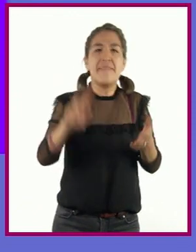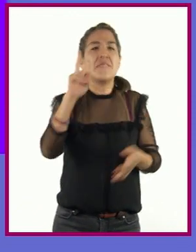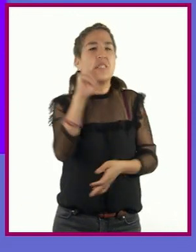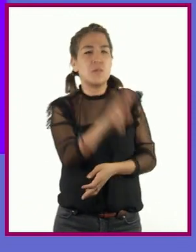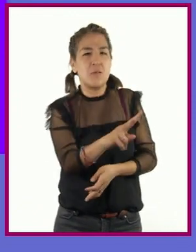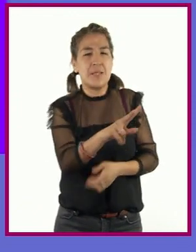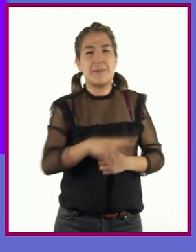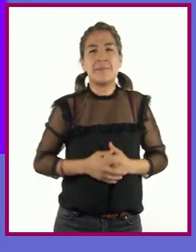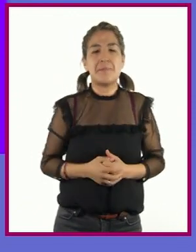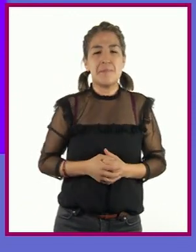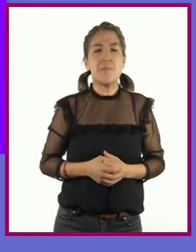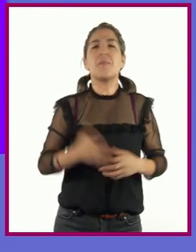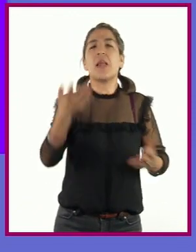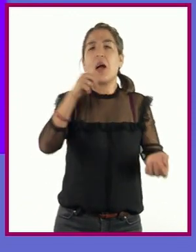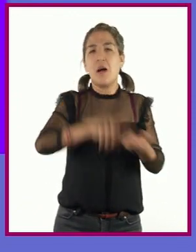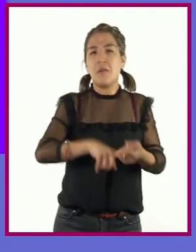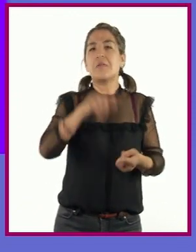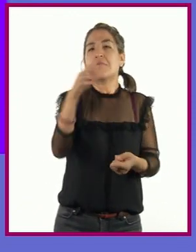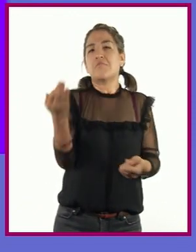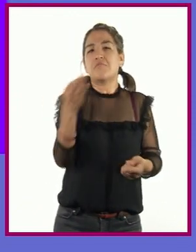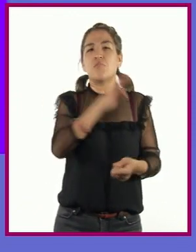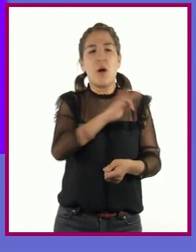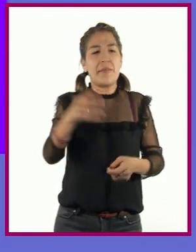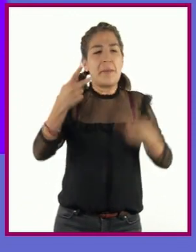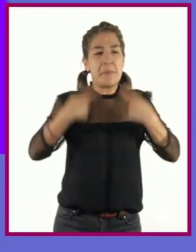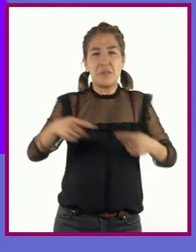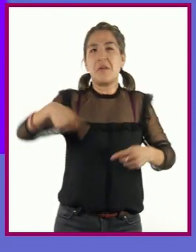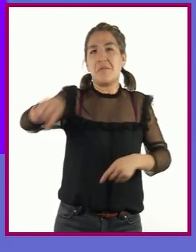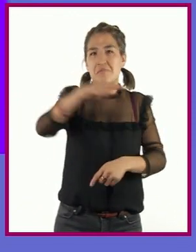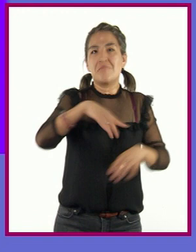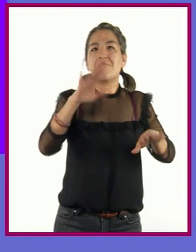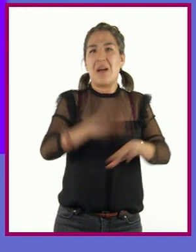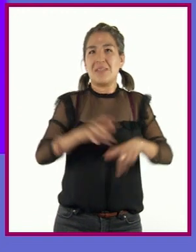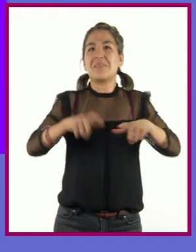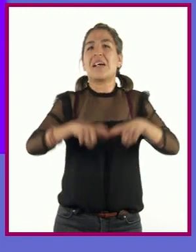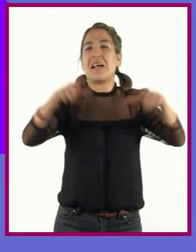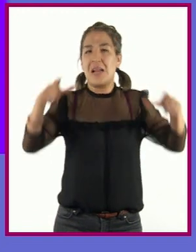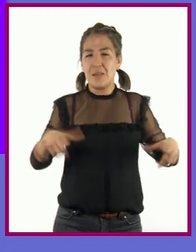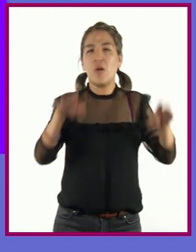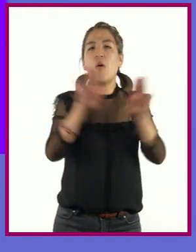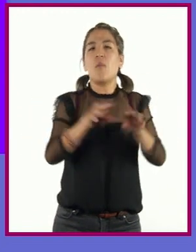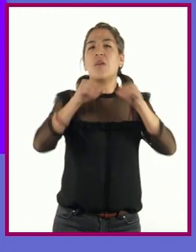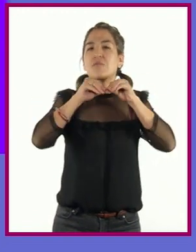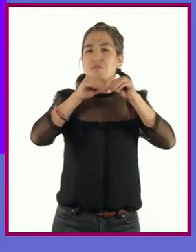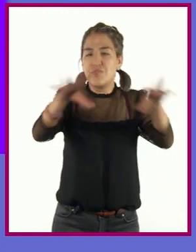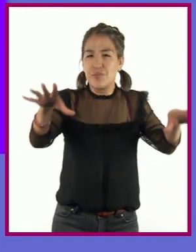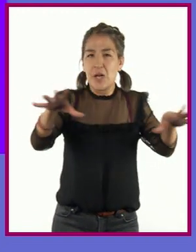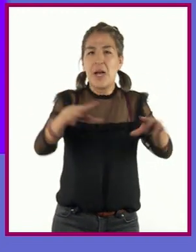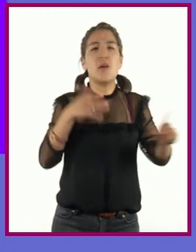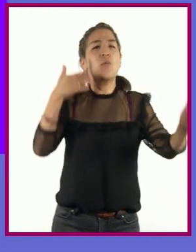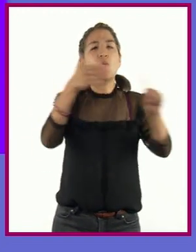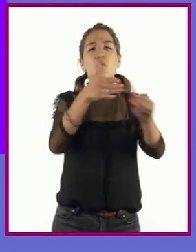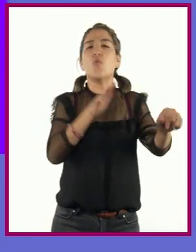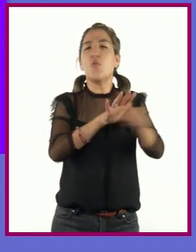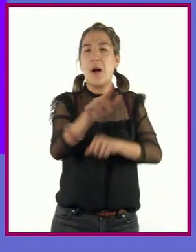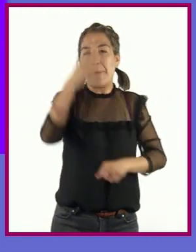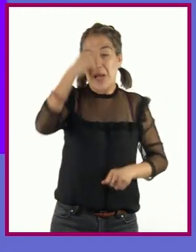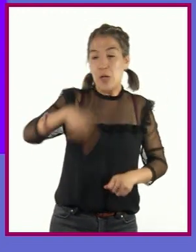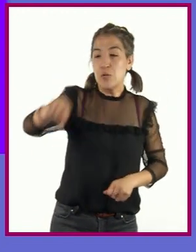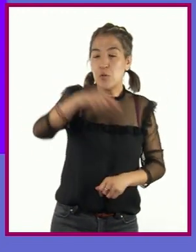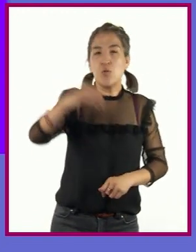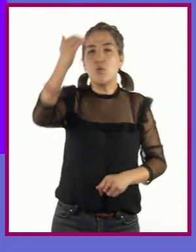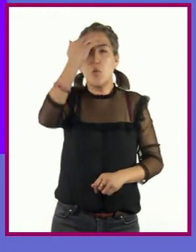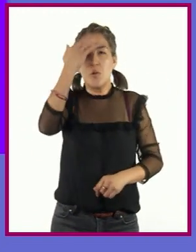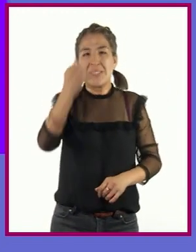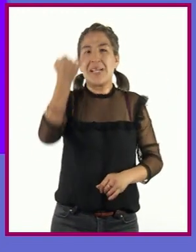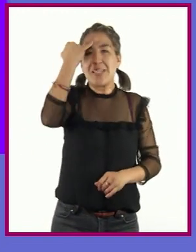visuales. Se encuentran al alcance de un público amplio y en plataformas de divulgación. Su objetivo es dar a conocer ideas